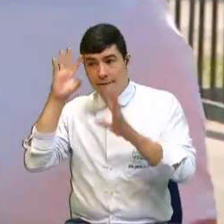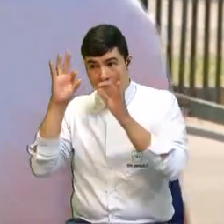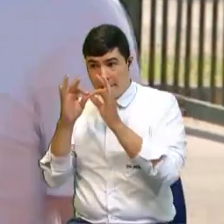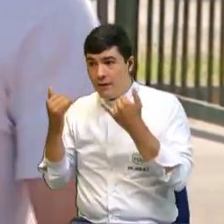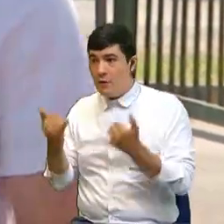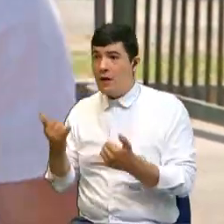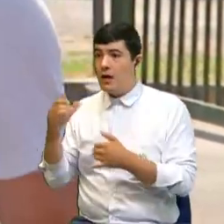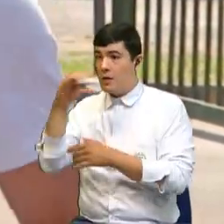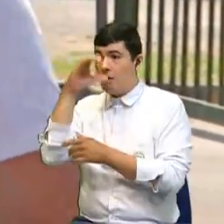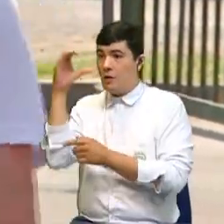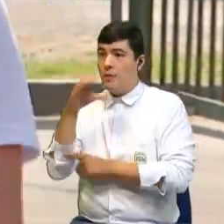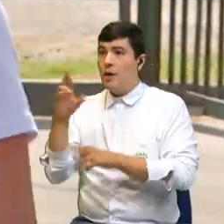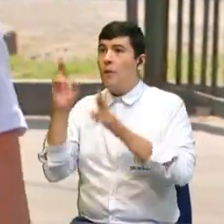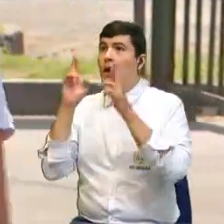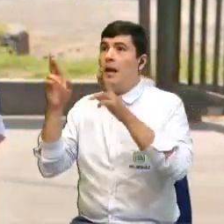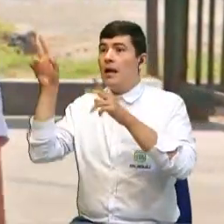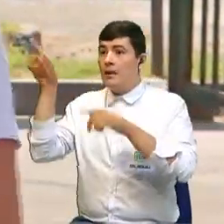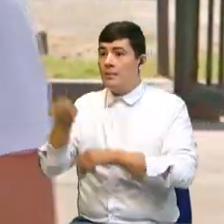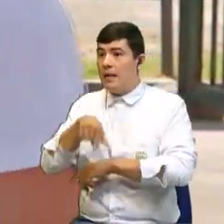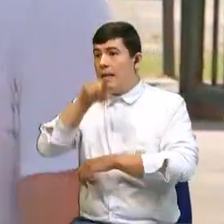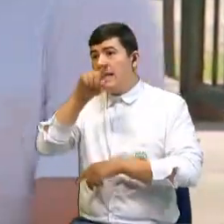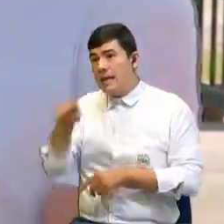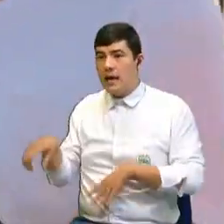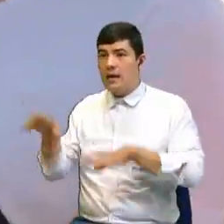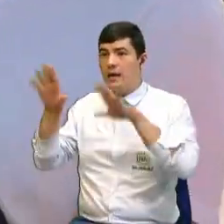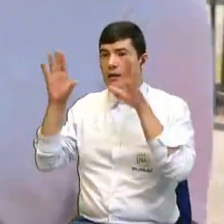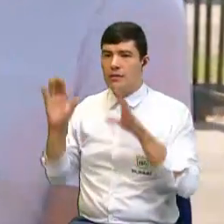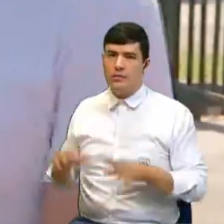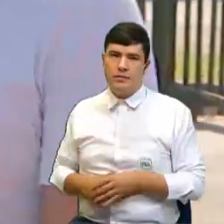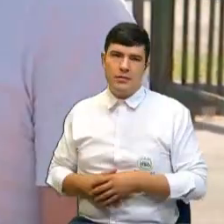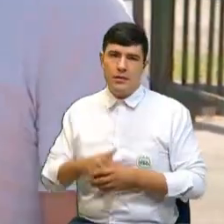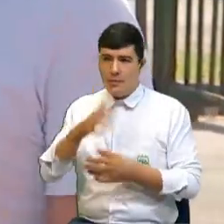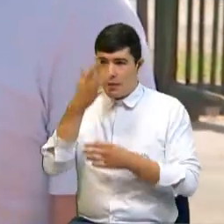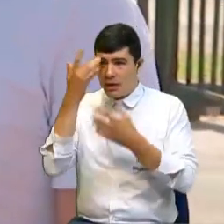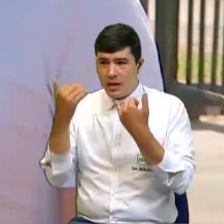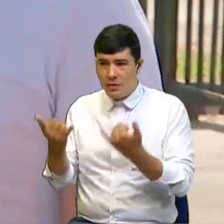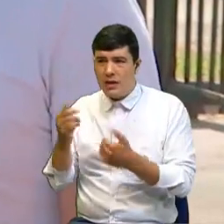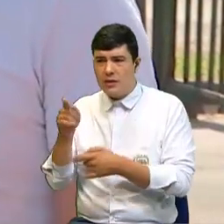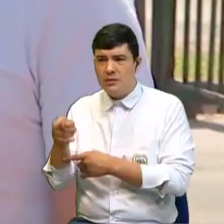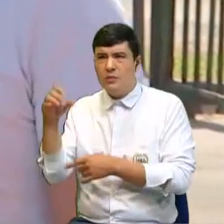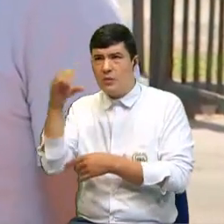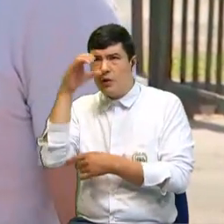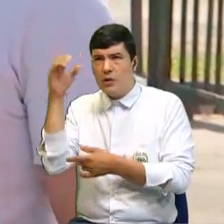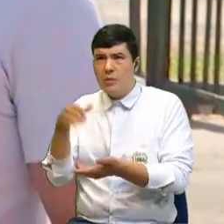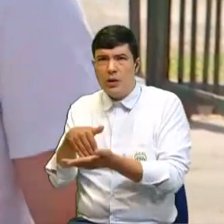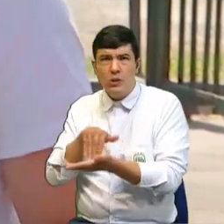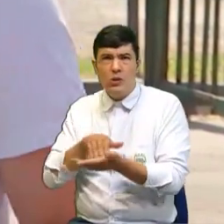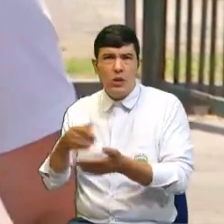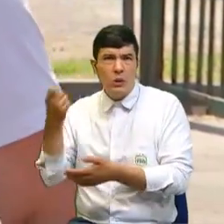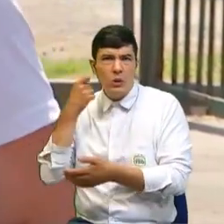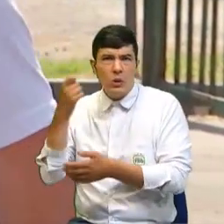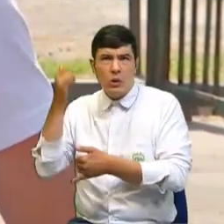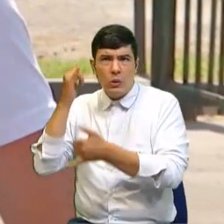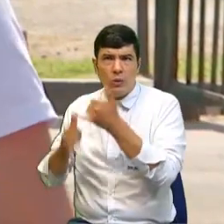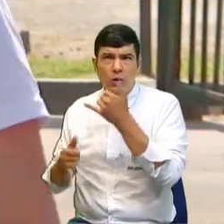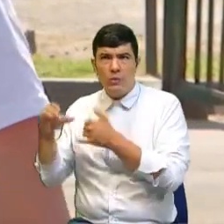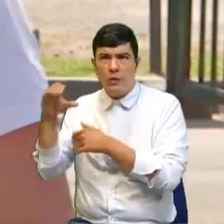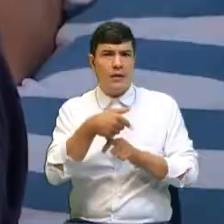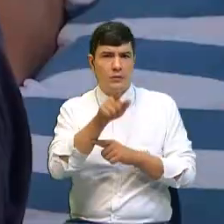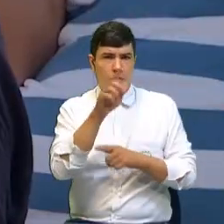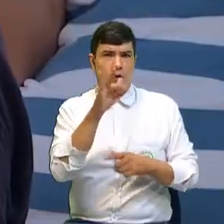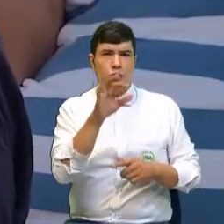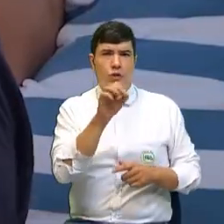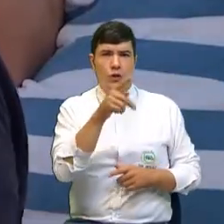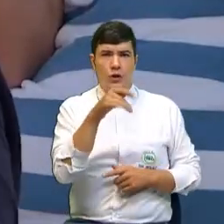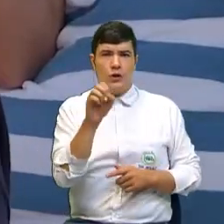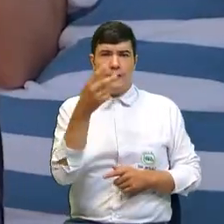si ocurre el milagro a ver porque ha estado como flojo en el último partido estuvo como flor y está al final contra